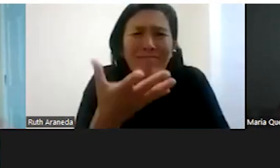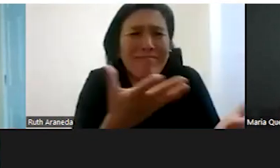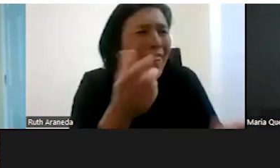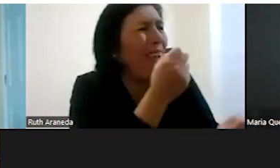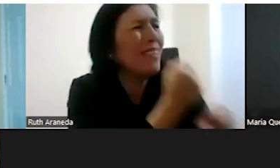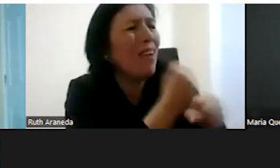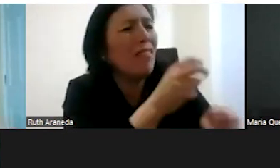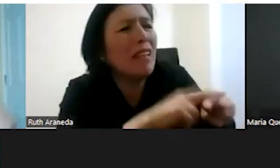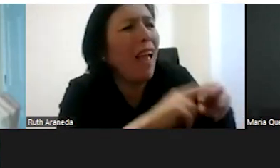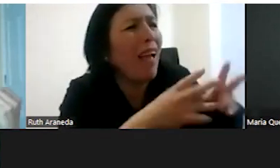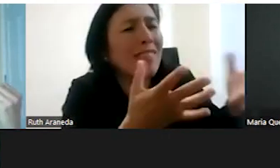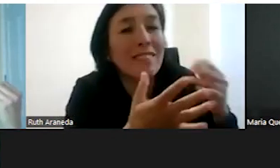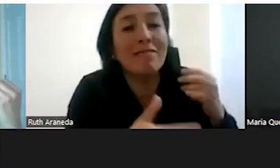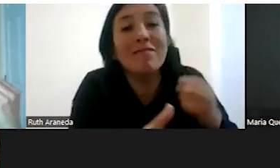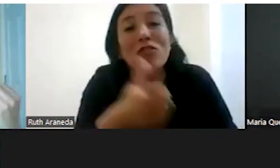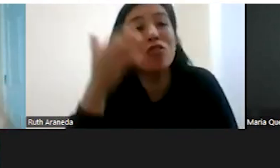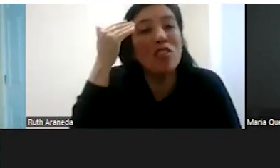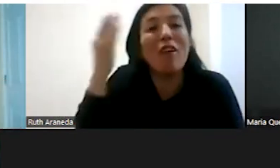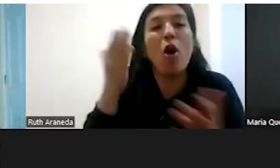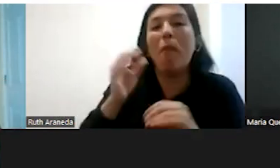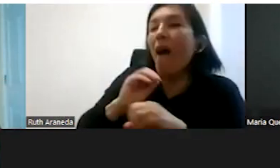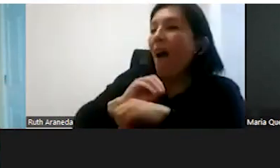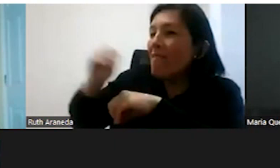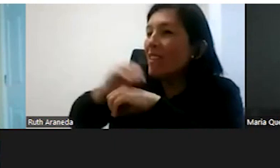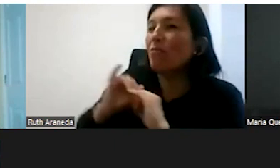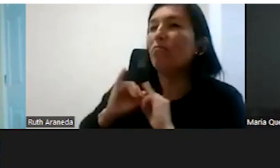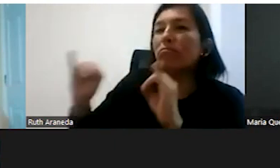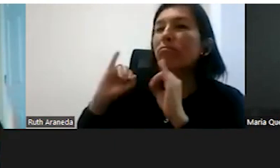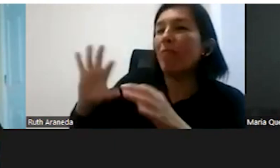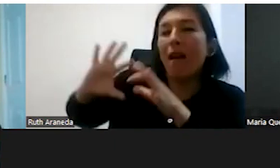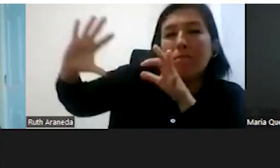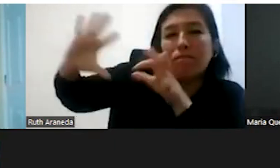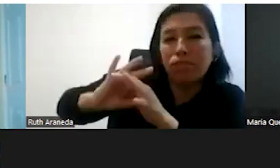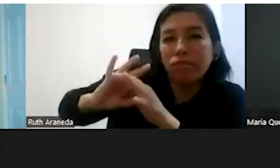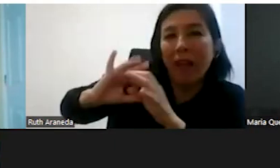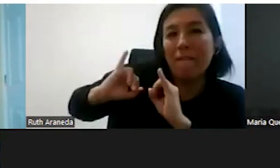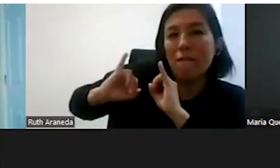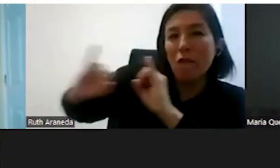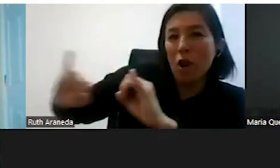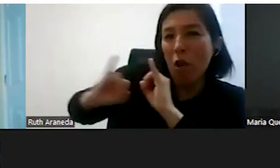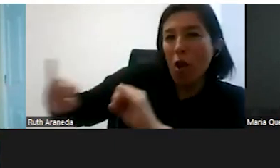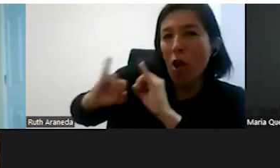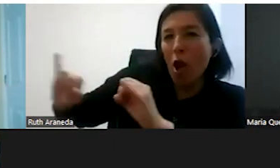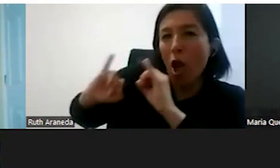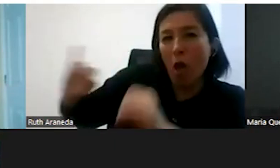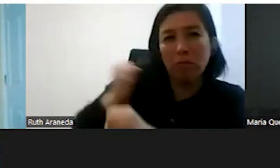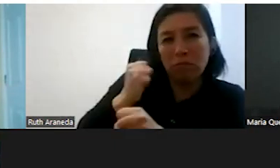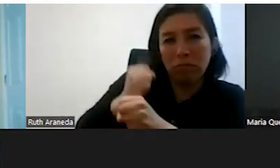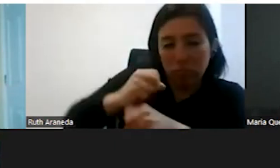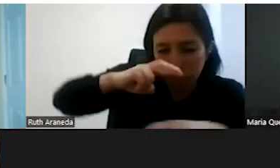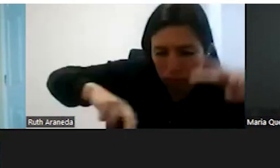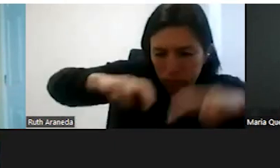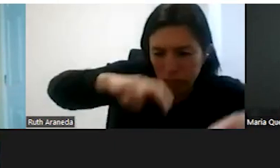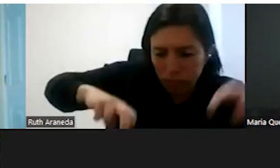cómo lo comunicamos, en cómo entregamos la información que estamos relevando a las